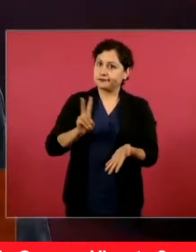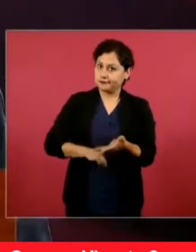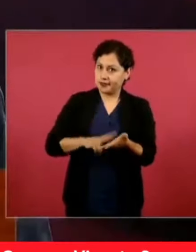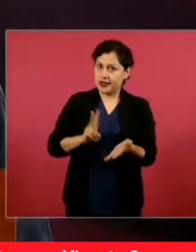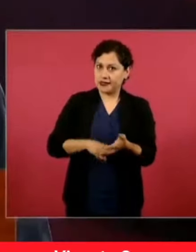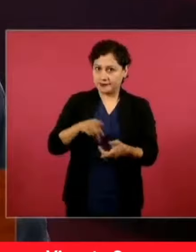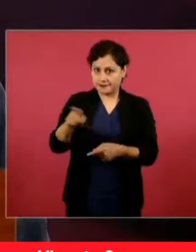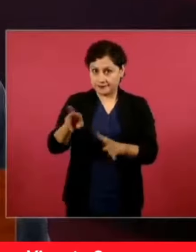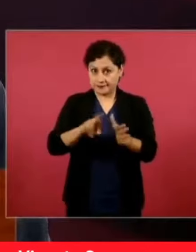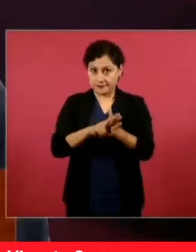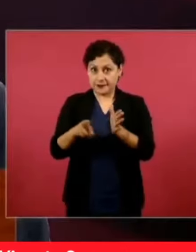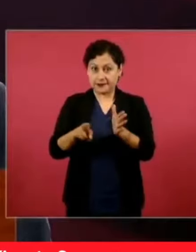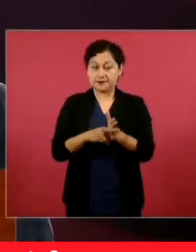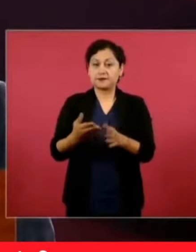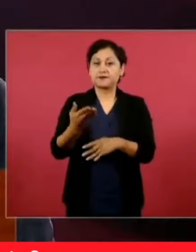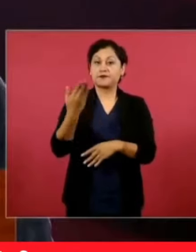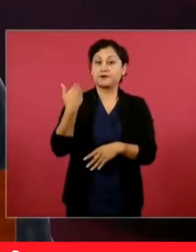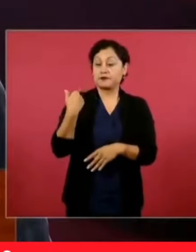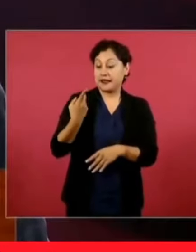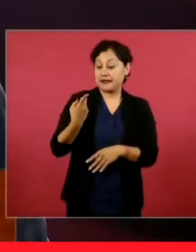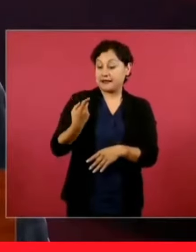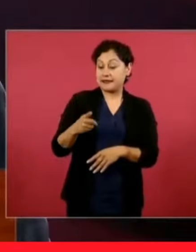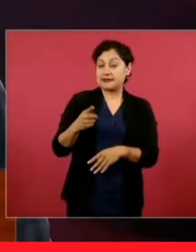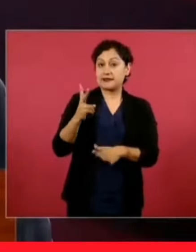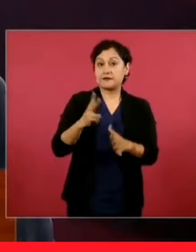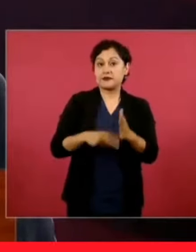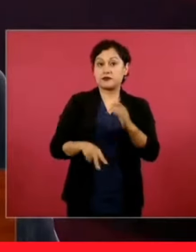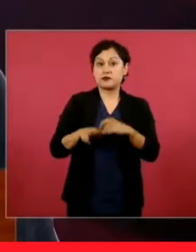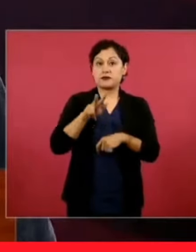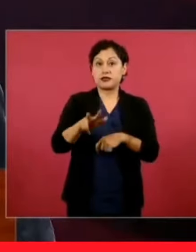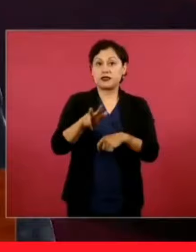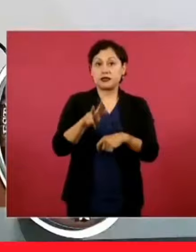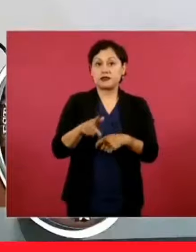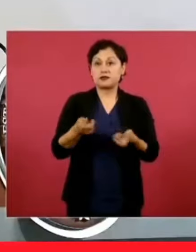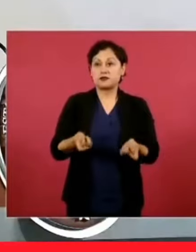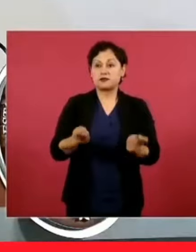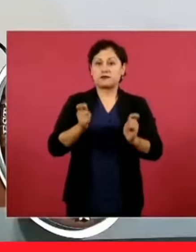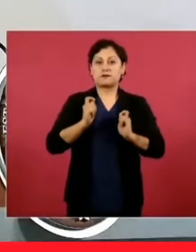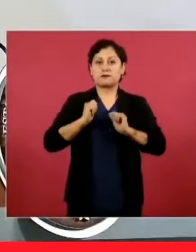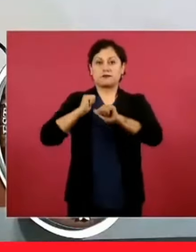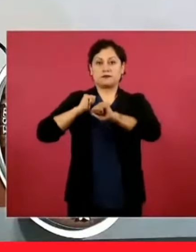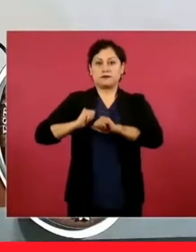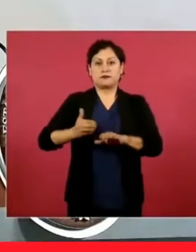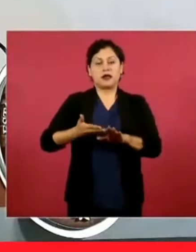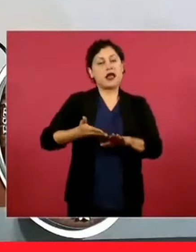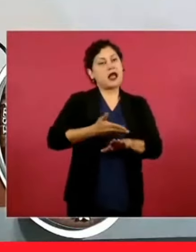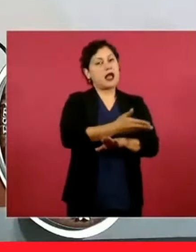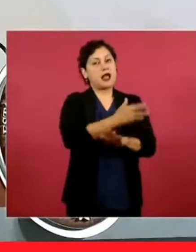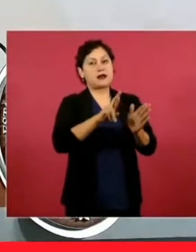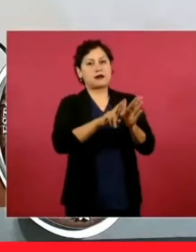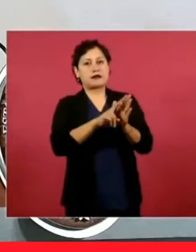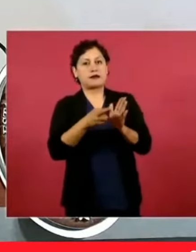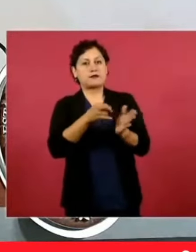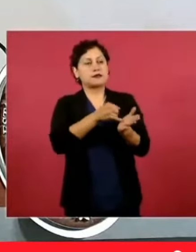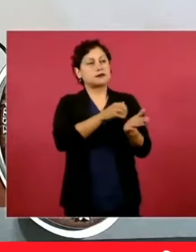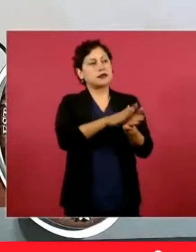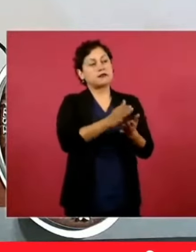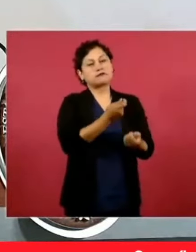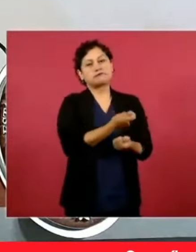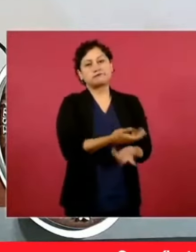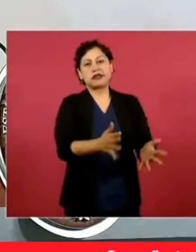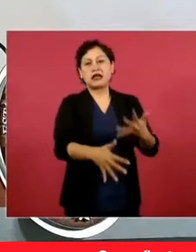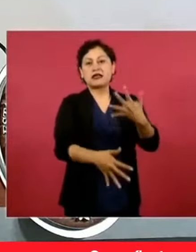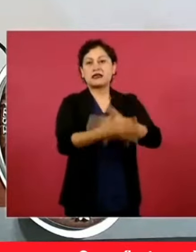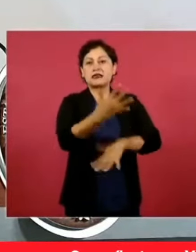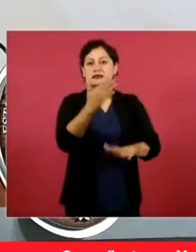del 2018 que recibimos la administración, esta revista tenía un tiraje de 15,000 ejemplares,